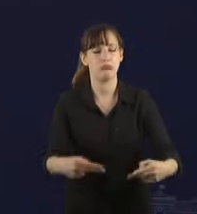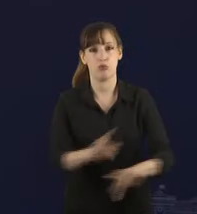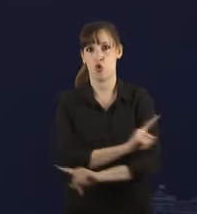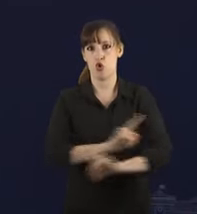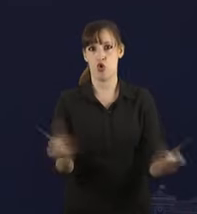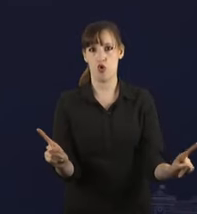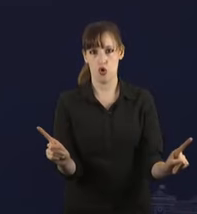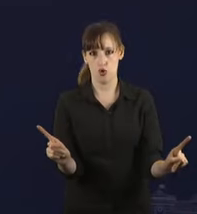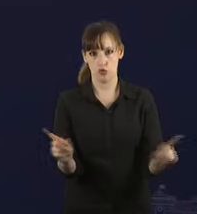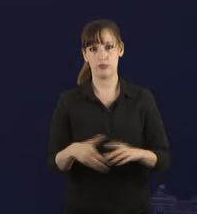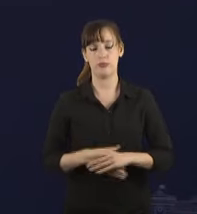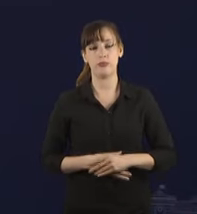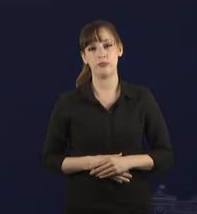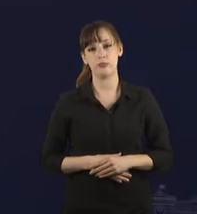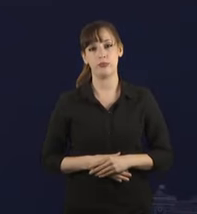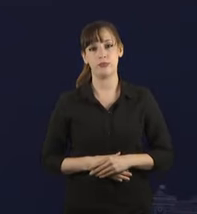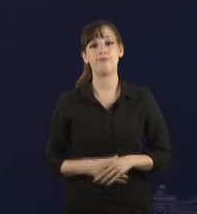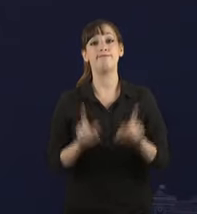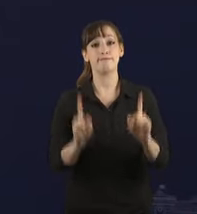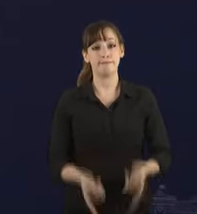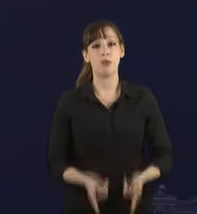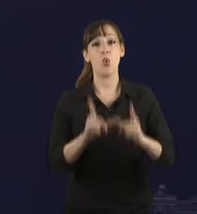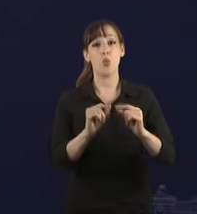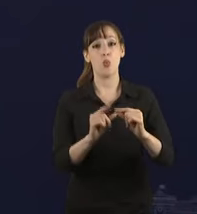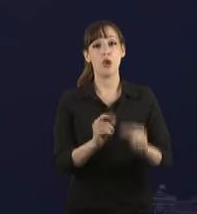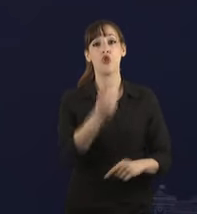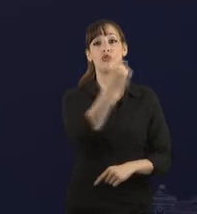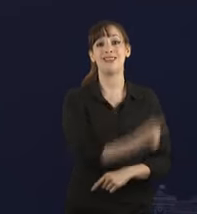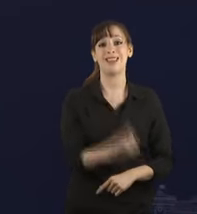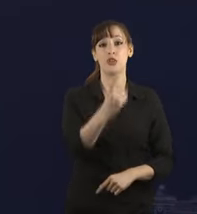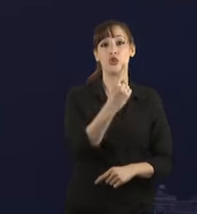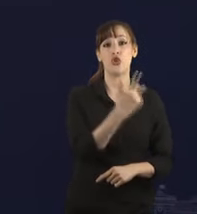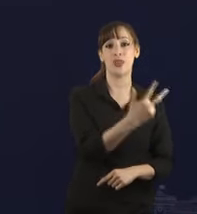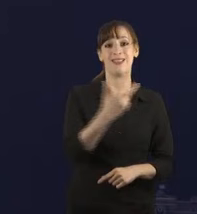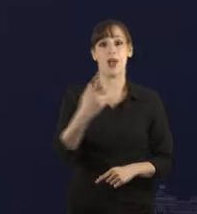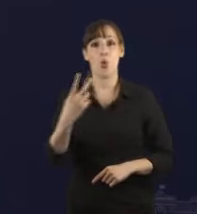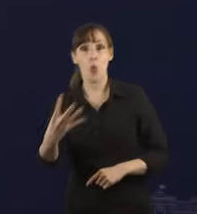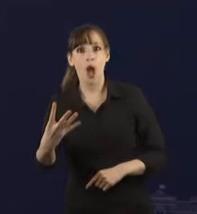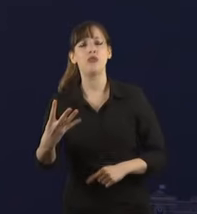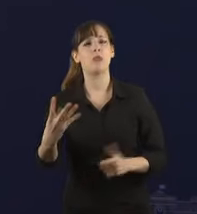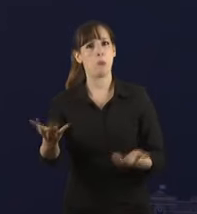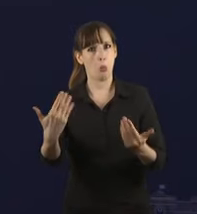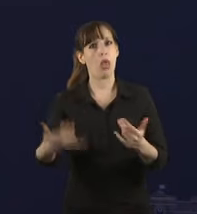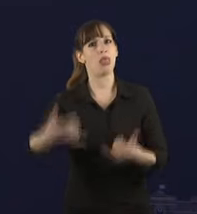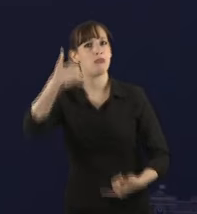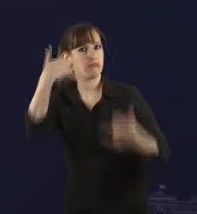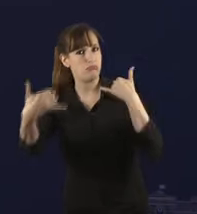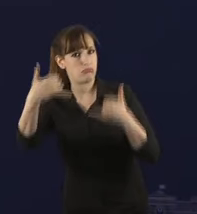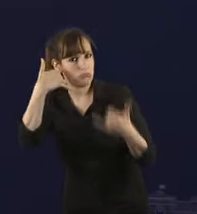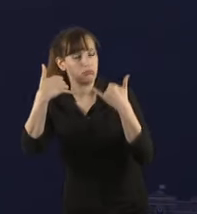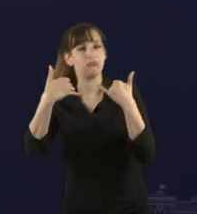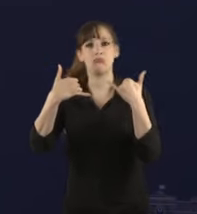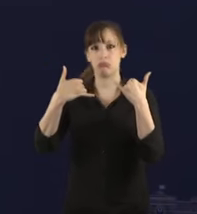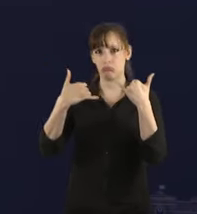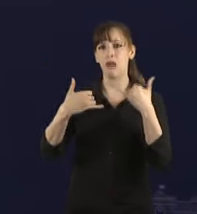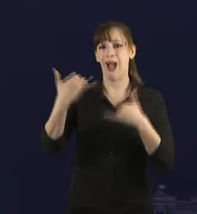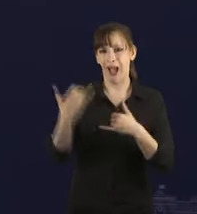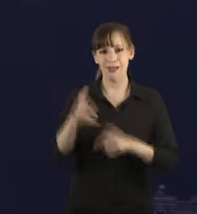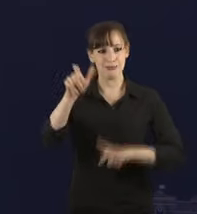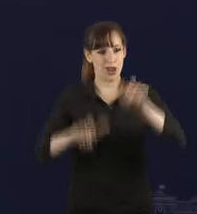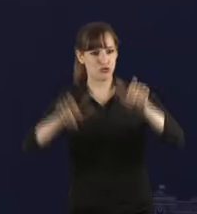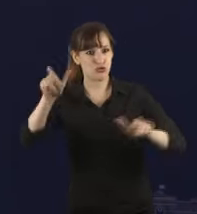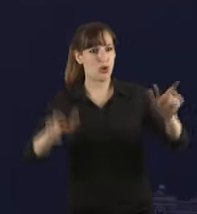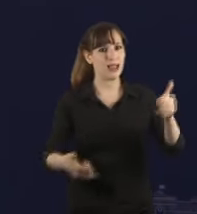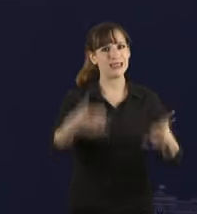corten la línea 134 anónima y gratuita sigue abierta sigue recibiendo llamados con denuncias de todos